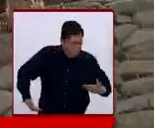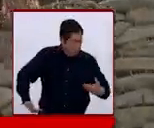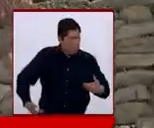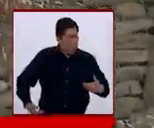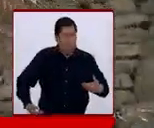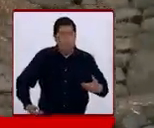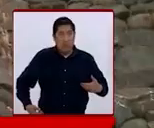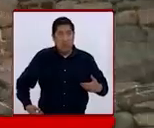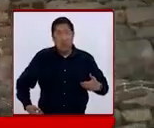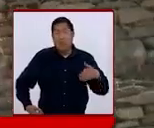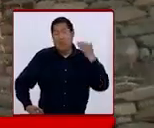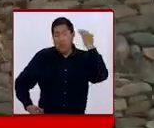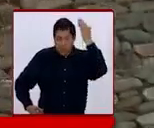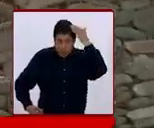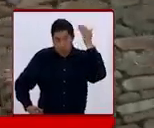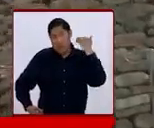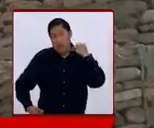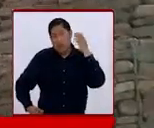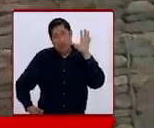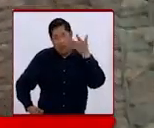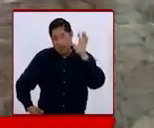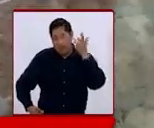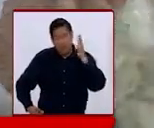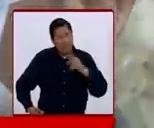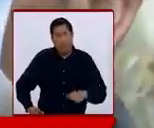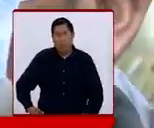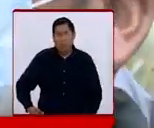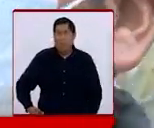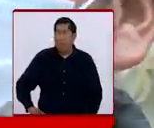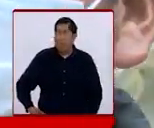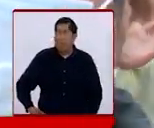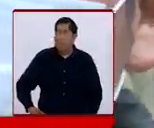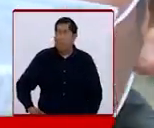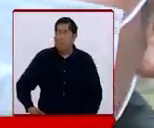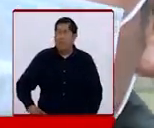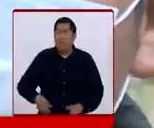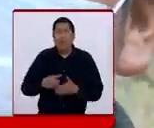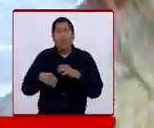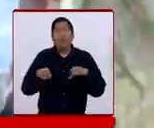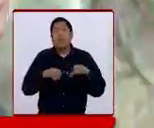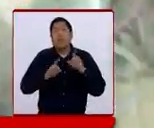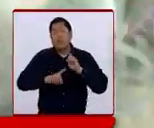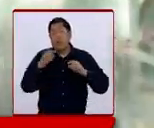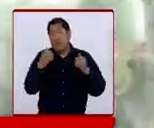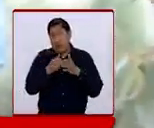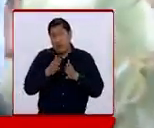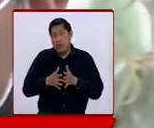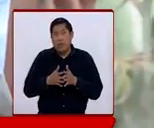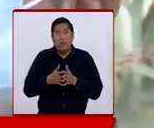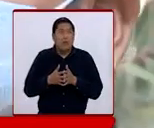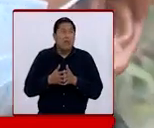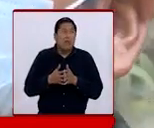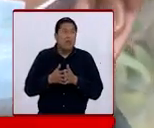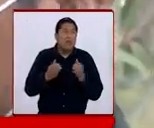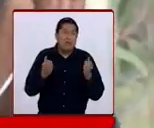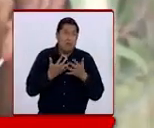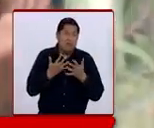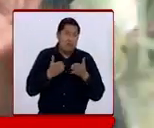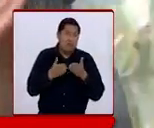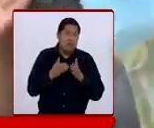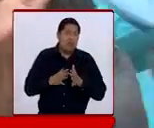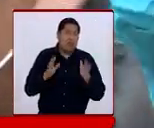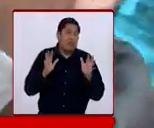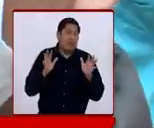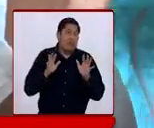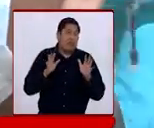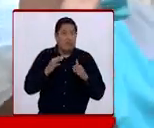la cabeza no aparece. La cabeza no está, ese es un dato importante. ¿Temen ustedes que pueda ser tal vez algún vecino? Tememos puede ser un vecino de